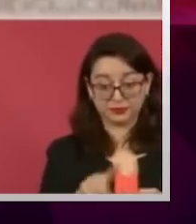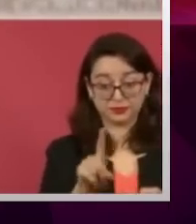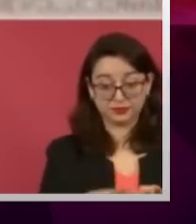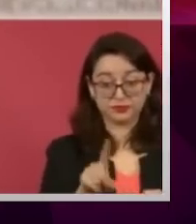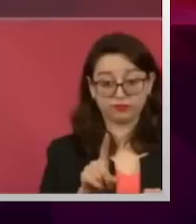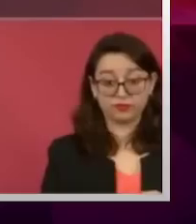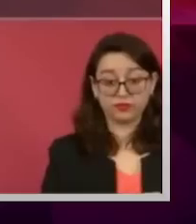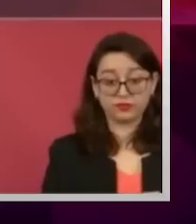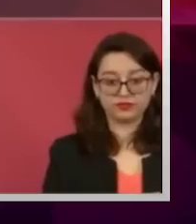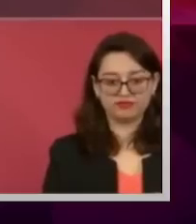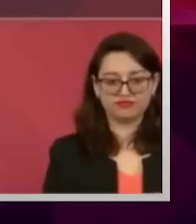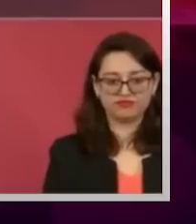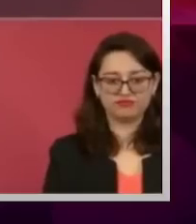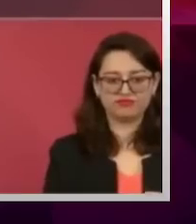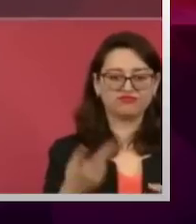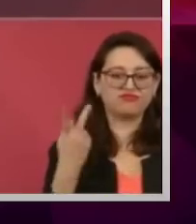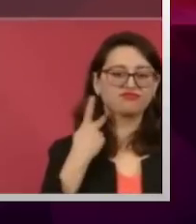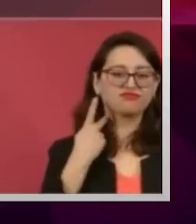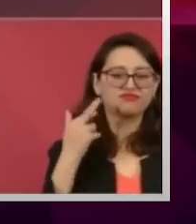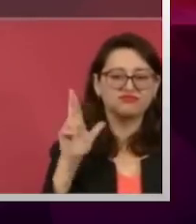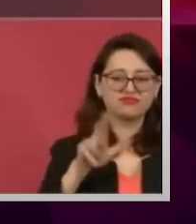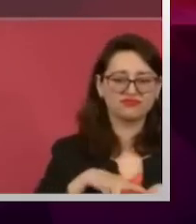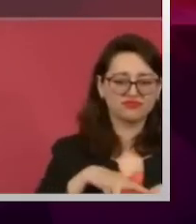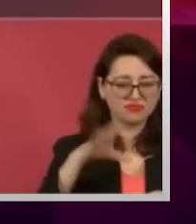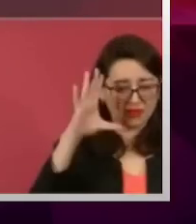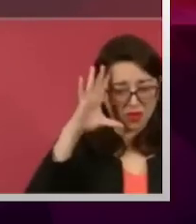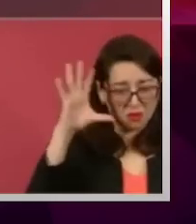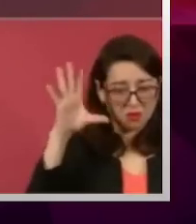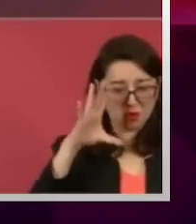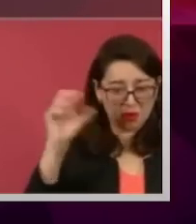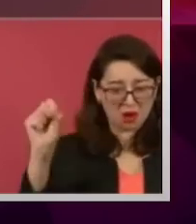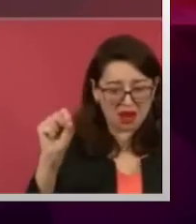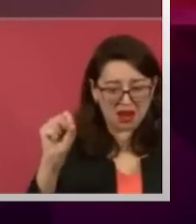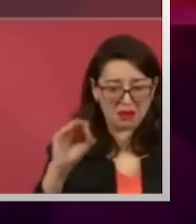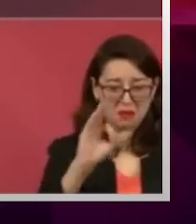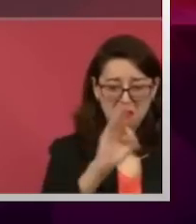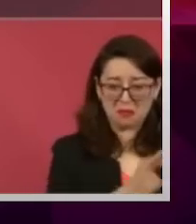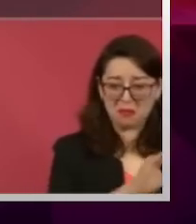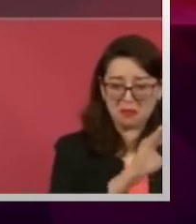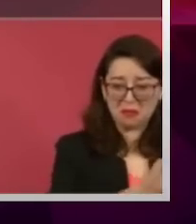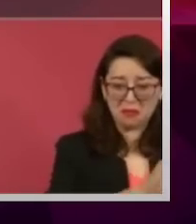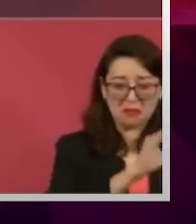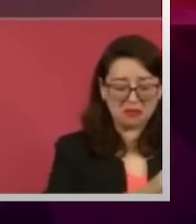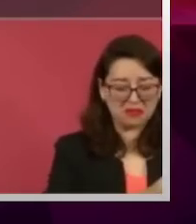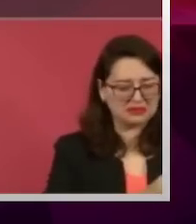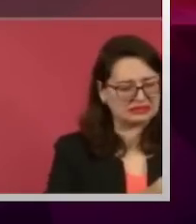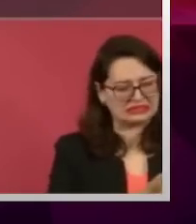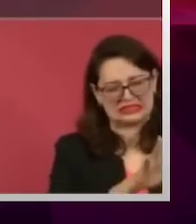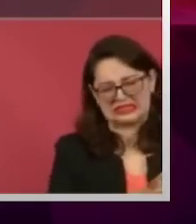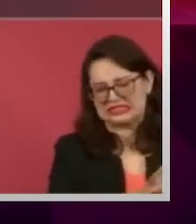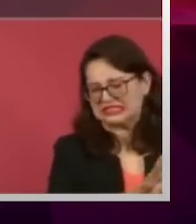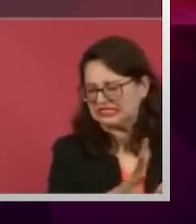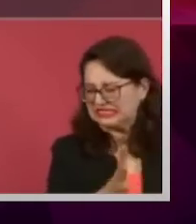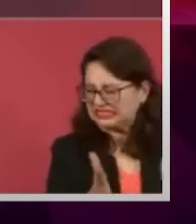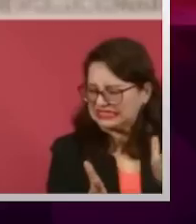al procurador de Morelos todo el poder judicial